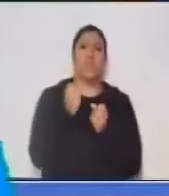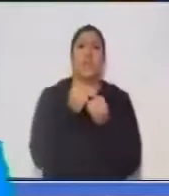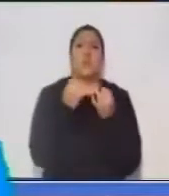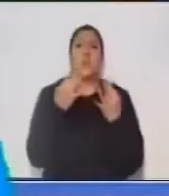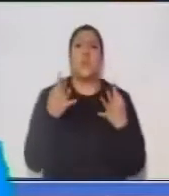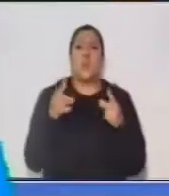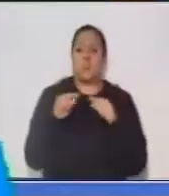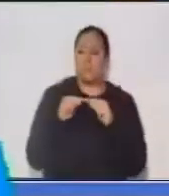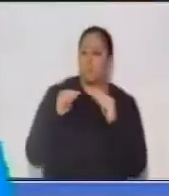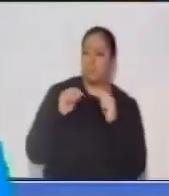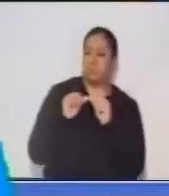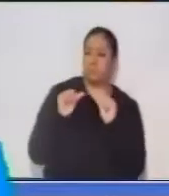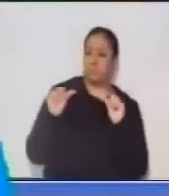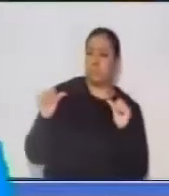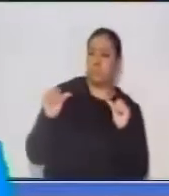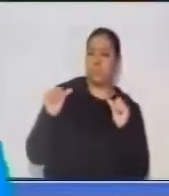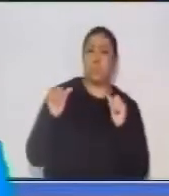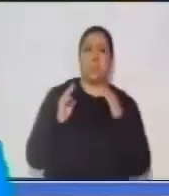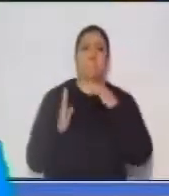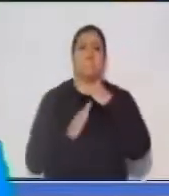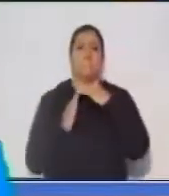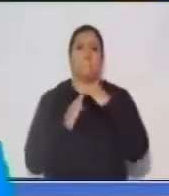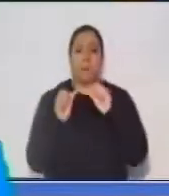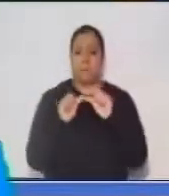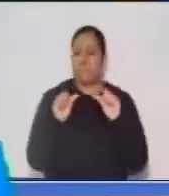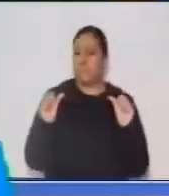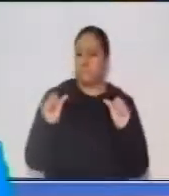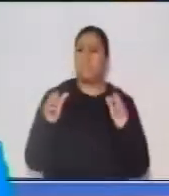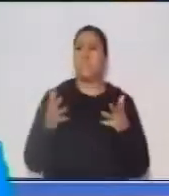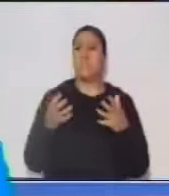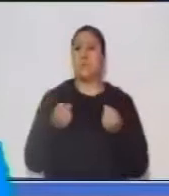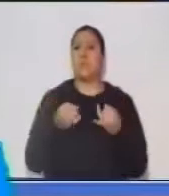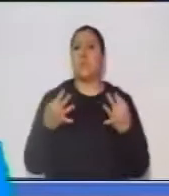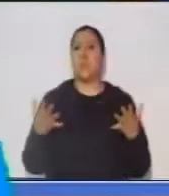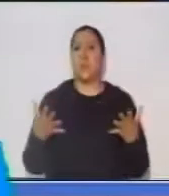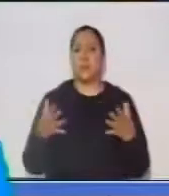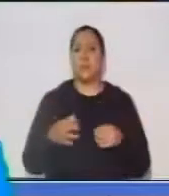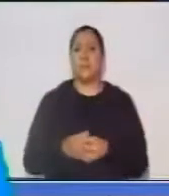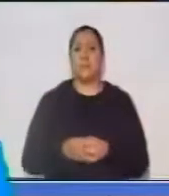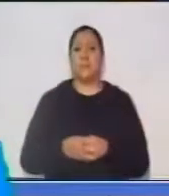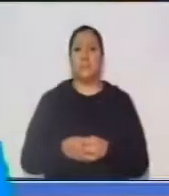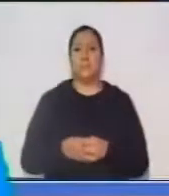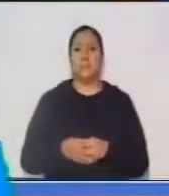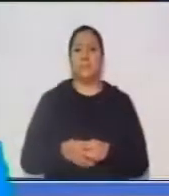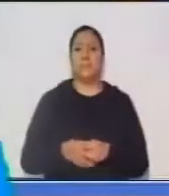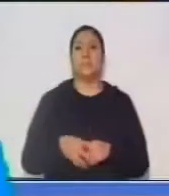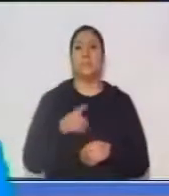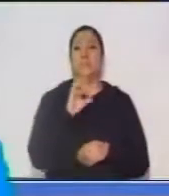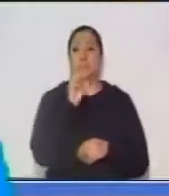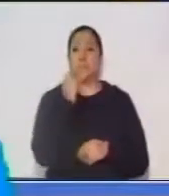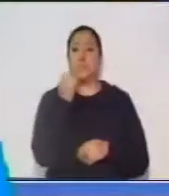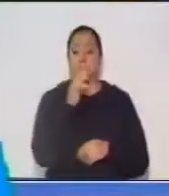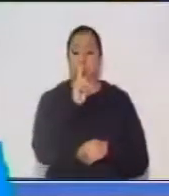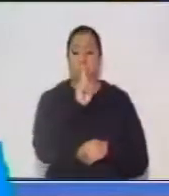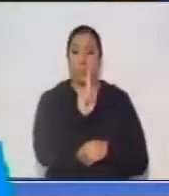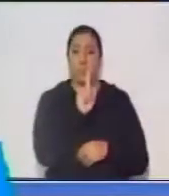base de este trapecio? Veamos. Tenemos 1.